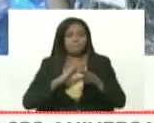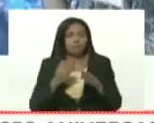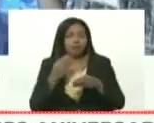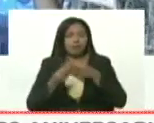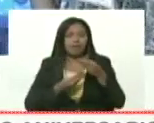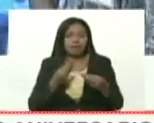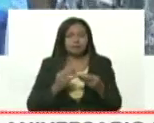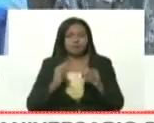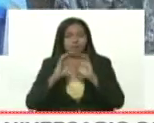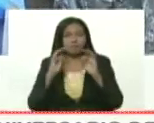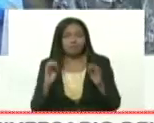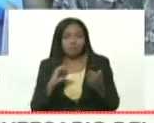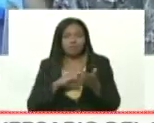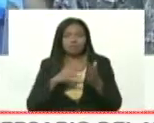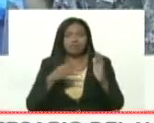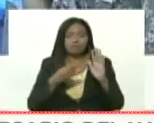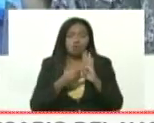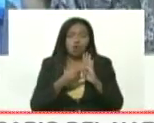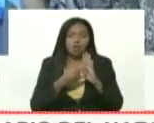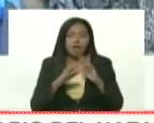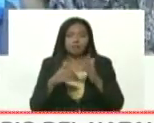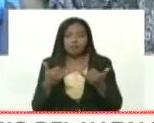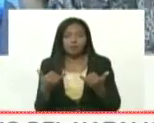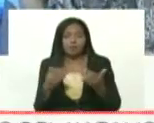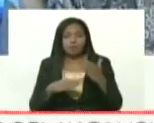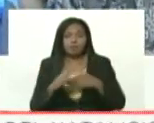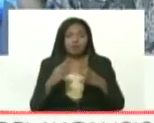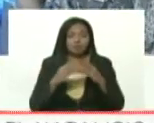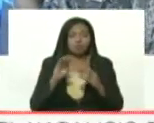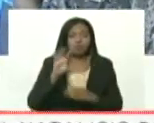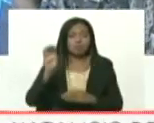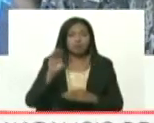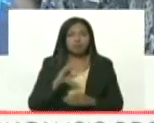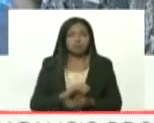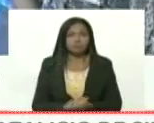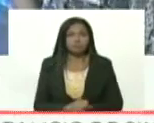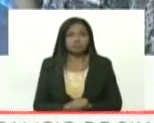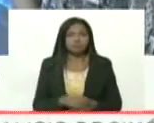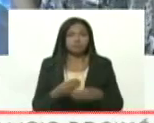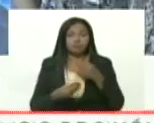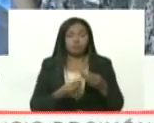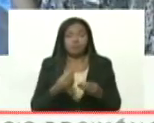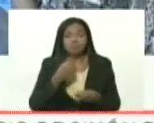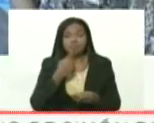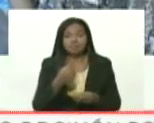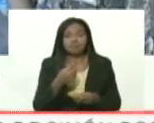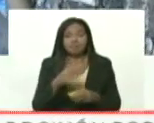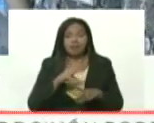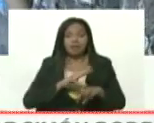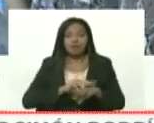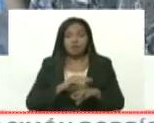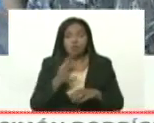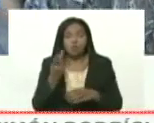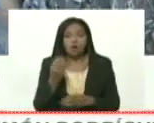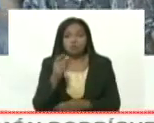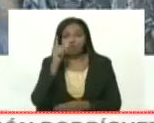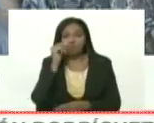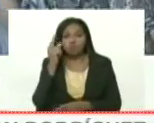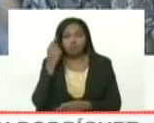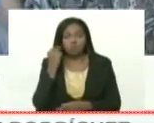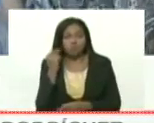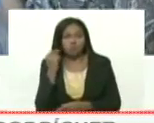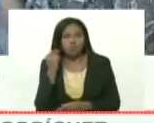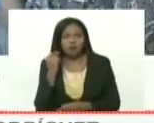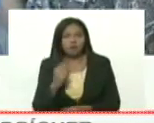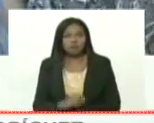crear esta tecnología. Y esto hay que llevarlo a todo el país. Como dice la doctora, ¿cuántos muchachos?